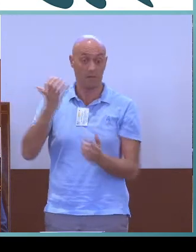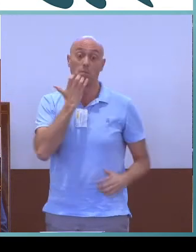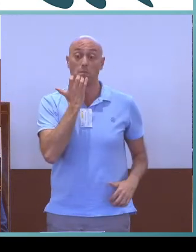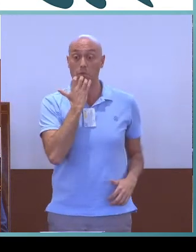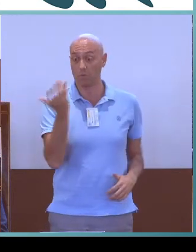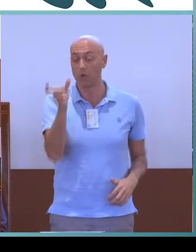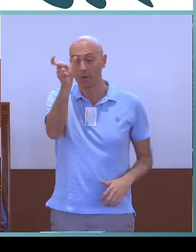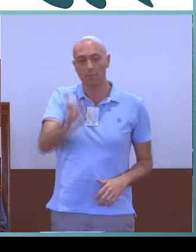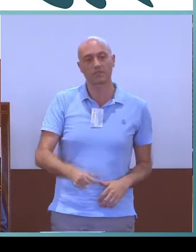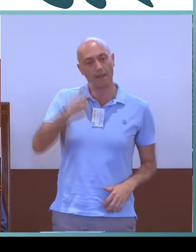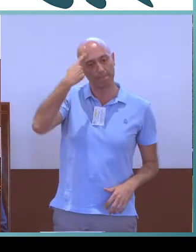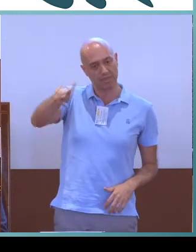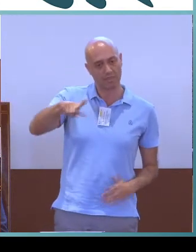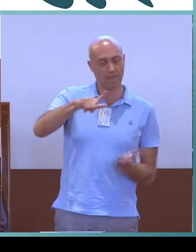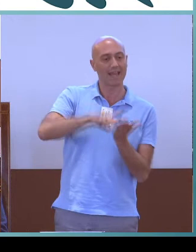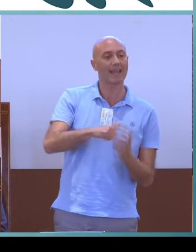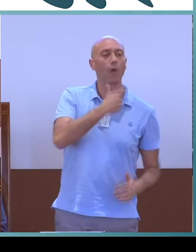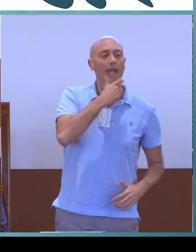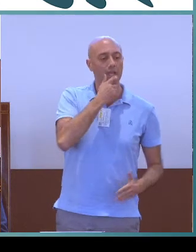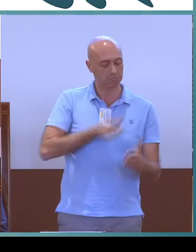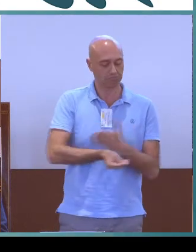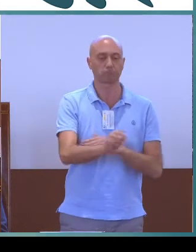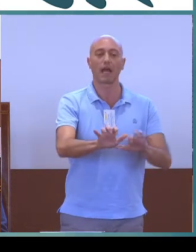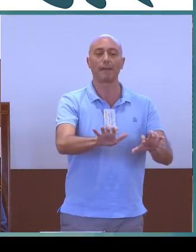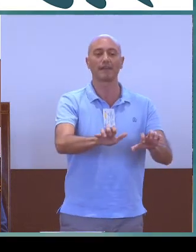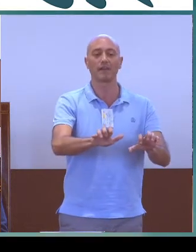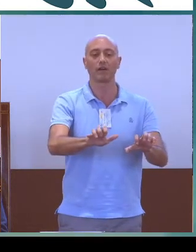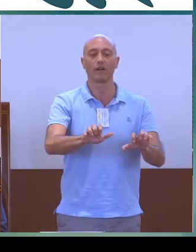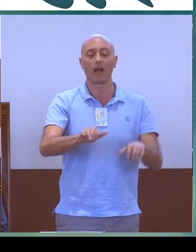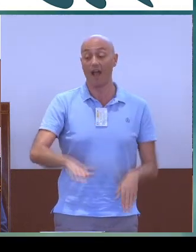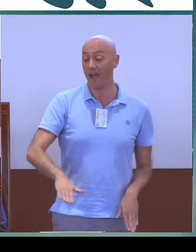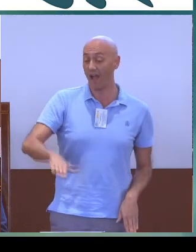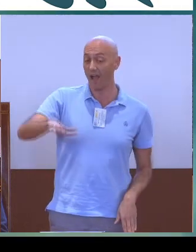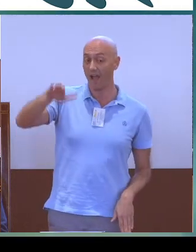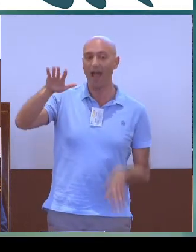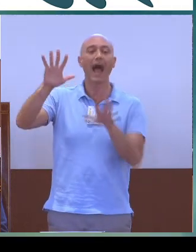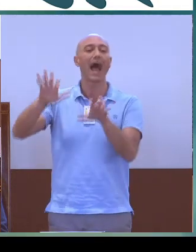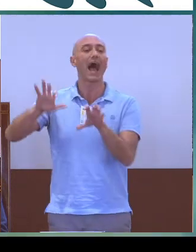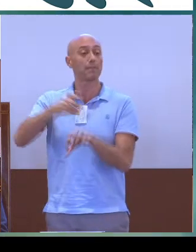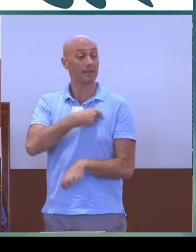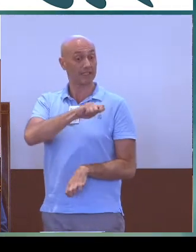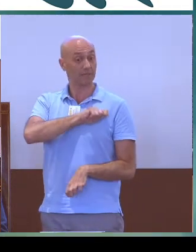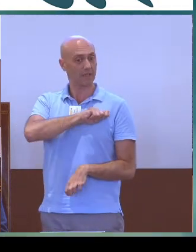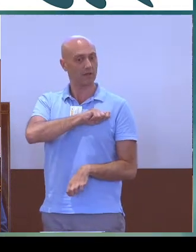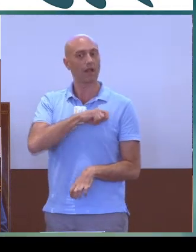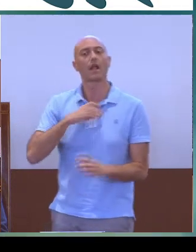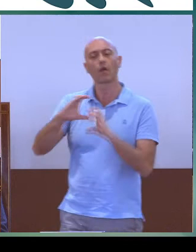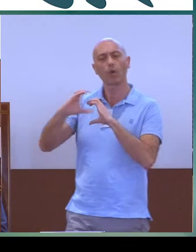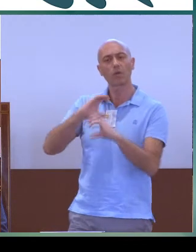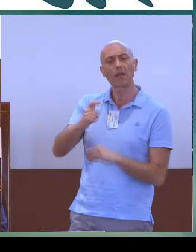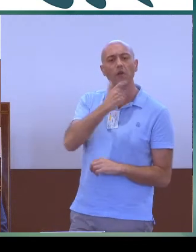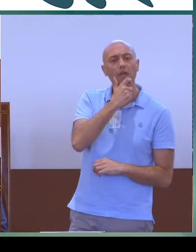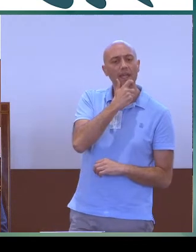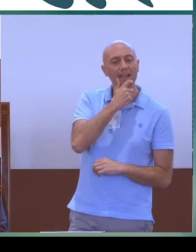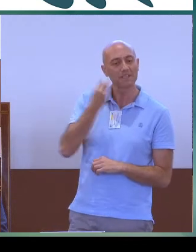aquí hablando en castellano, mi primer lengua es el portugués. O sea, estoy hablando en castellano, pero el portugués estaría activado también, aunque no esté utilizando.